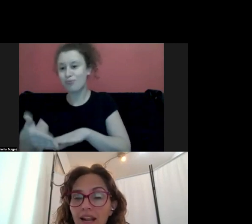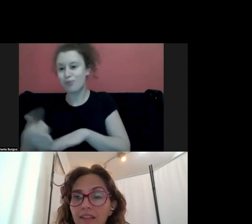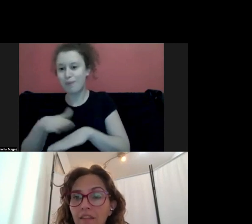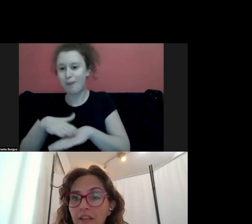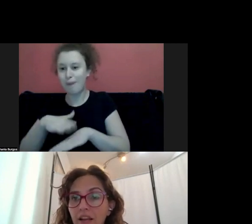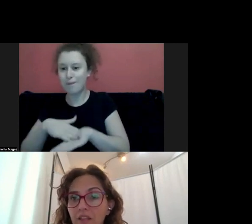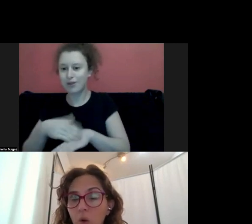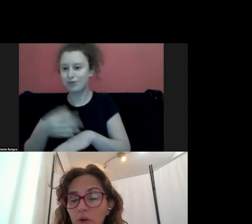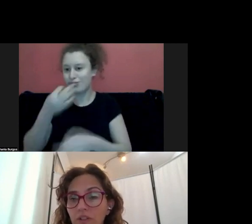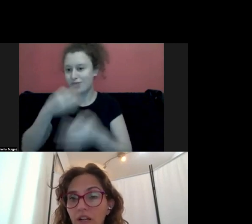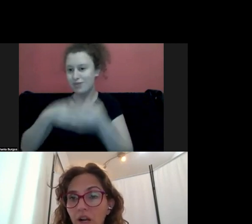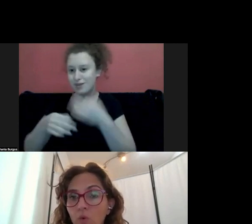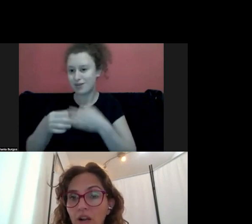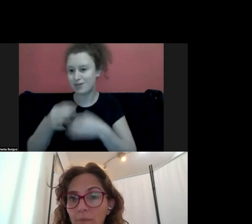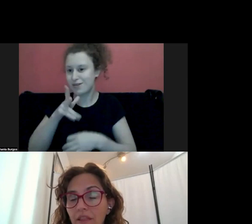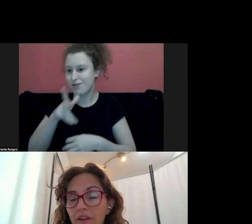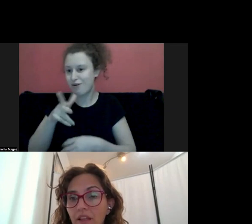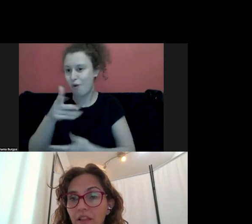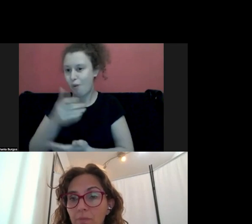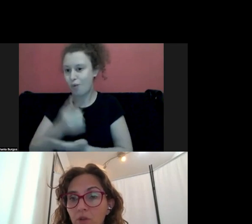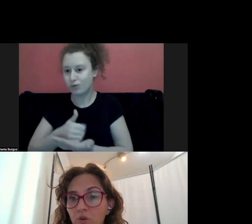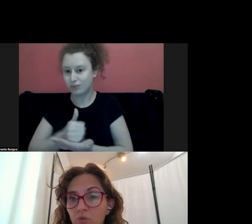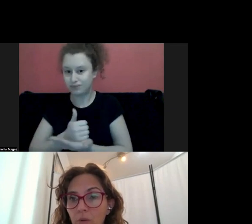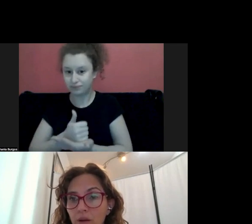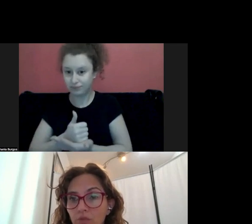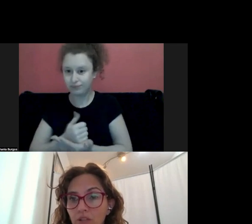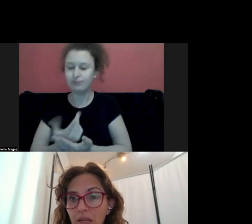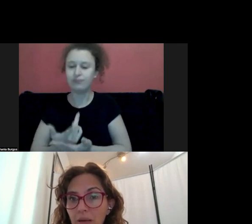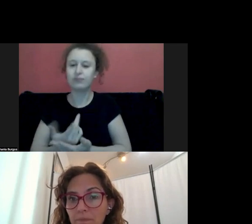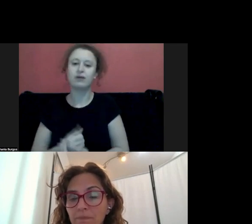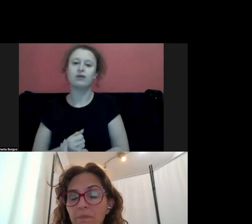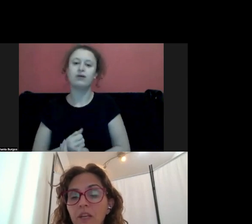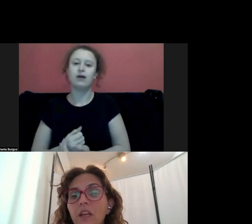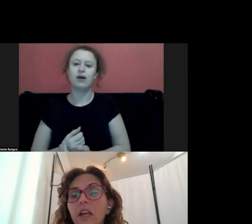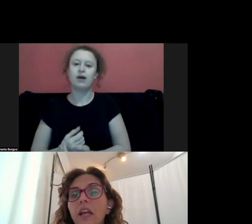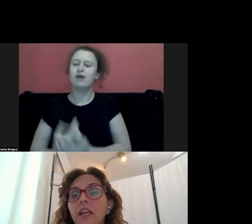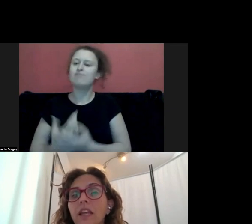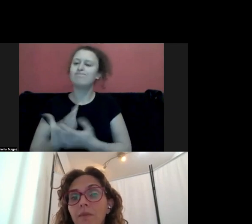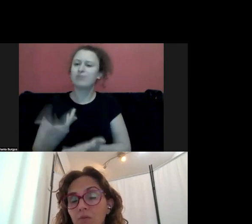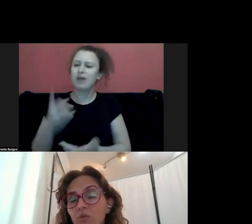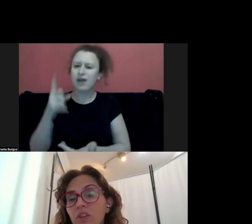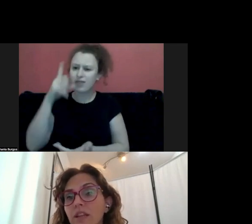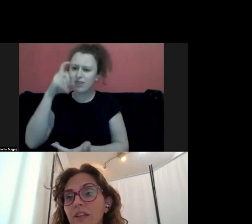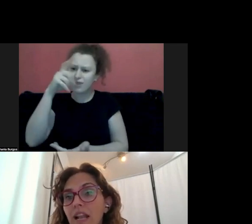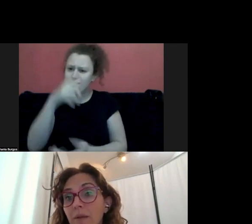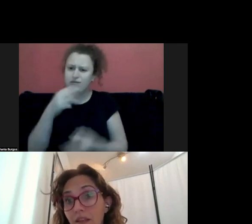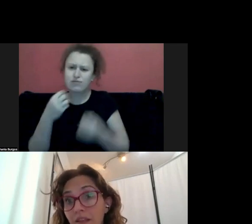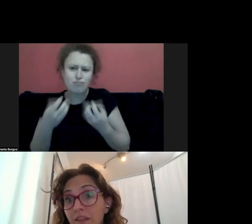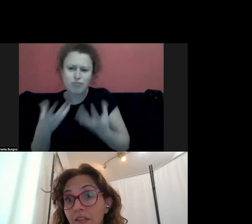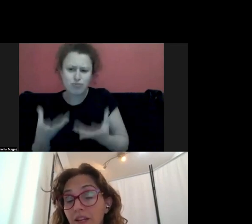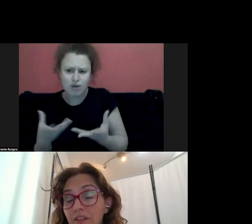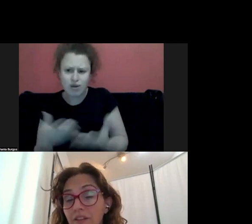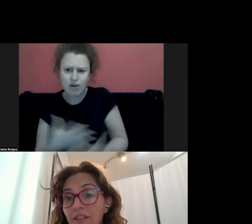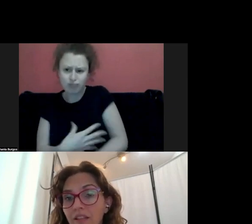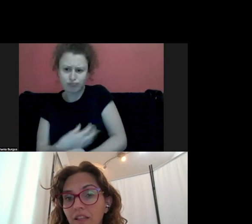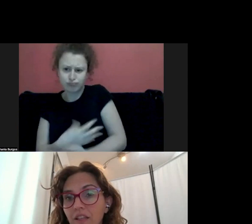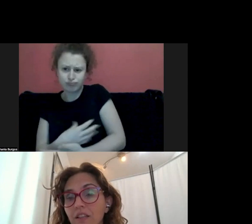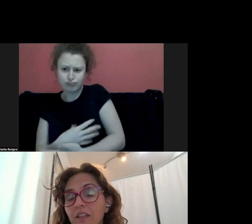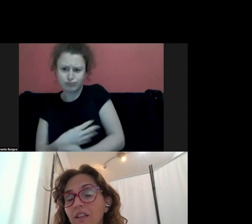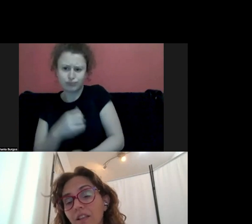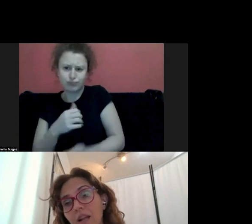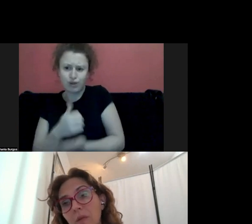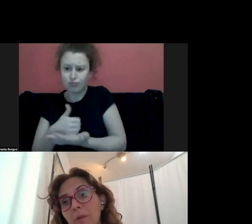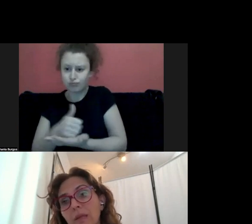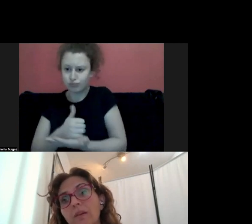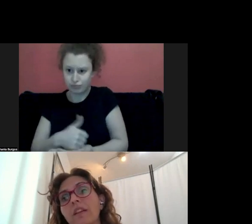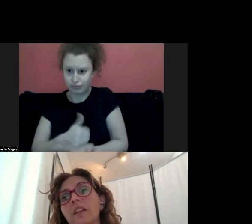en la lactancia que se encuentra una madre que da el pecho a su bebé autista? Y hablaremos también de la evidencia científica existente